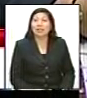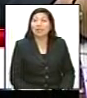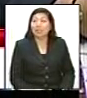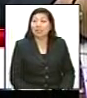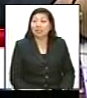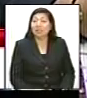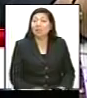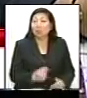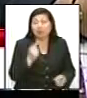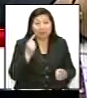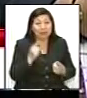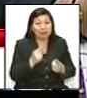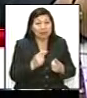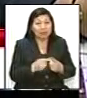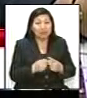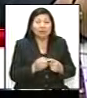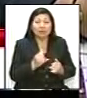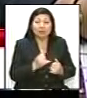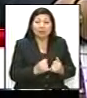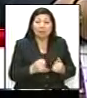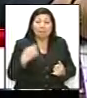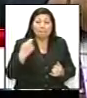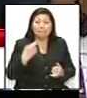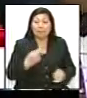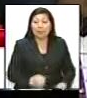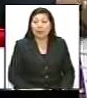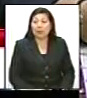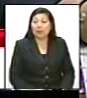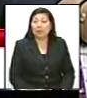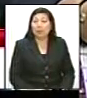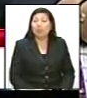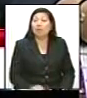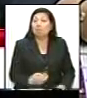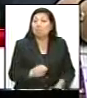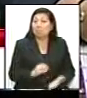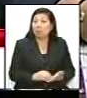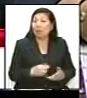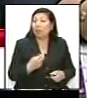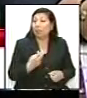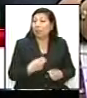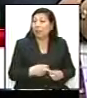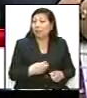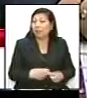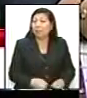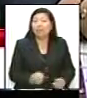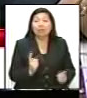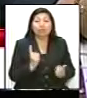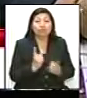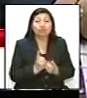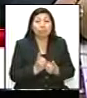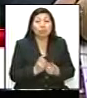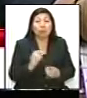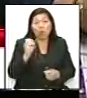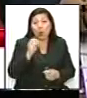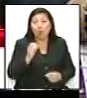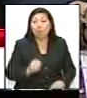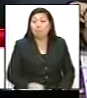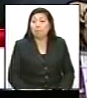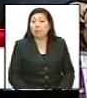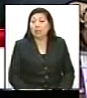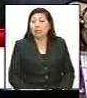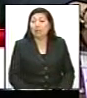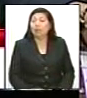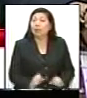un buen objetivo, una buena finalidad política, era muy difícil encontrar una opinión que